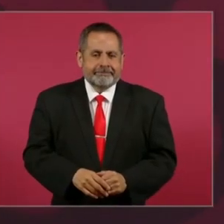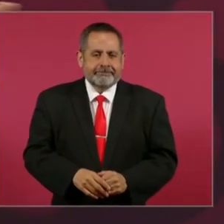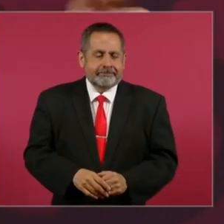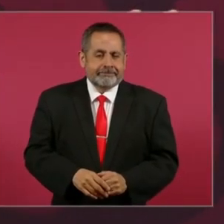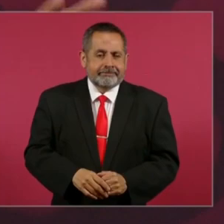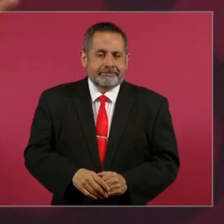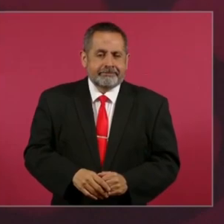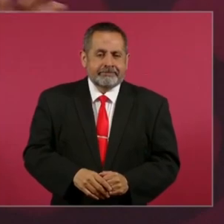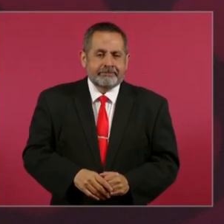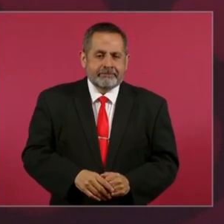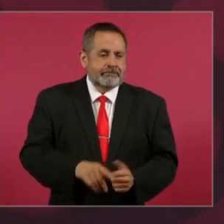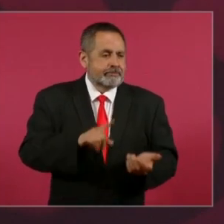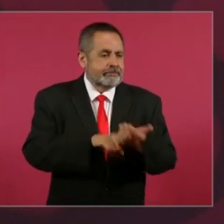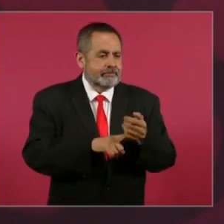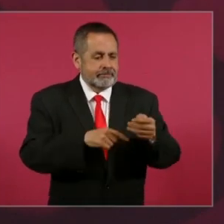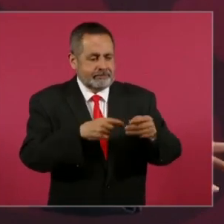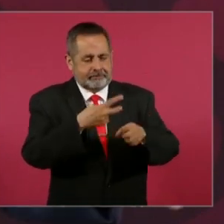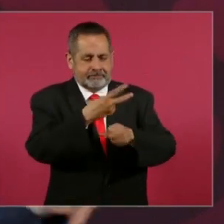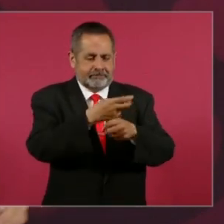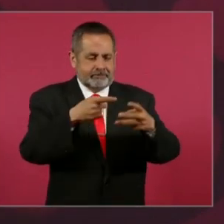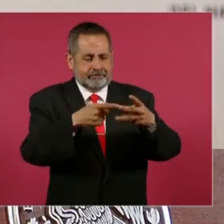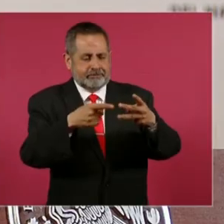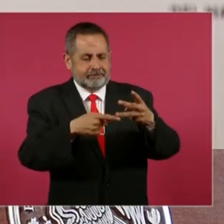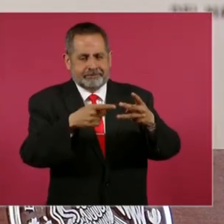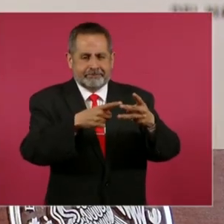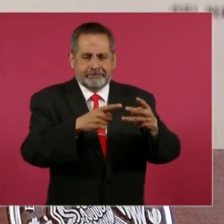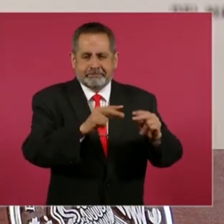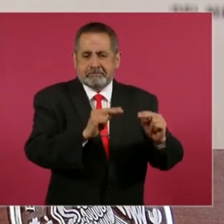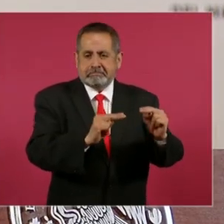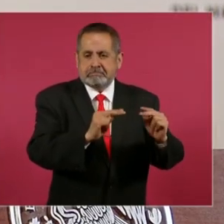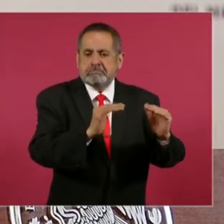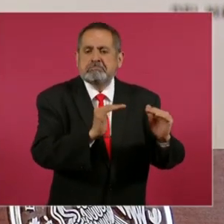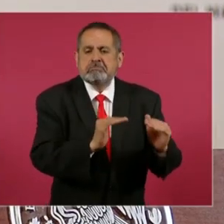es que son los del segundo, del tercer nivel.